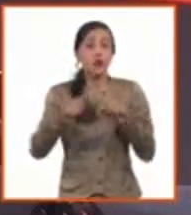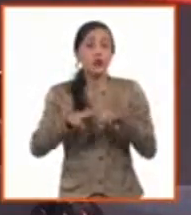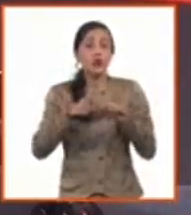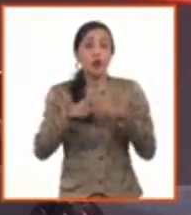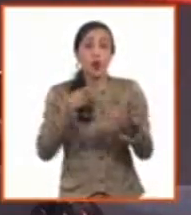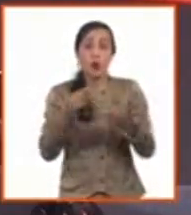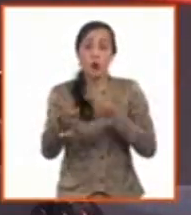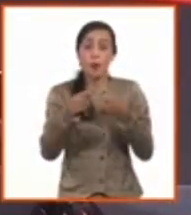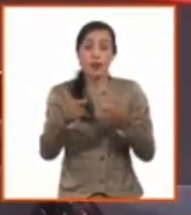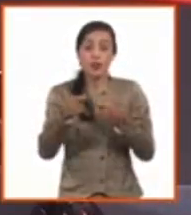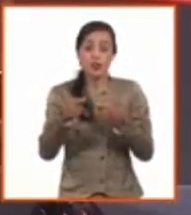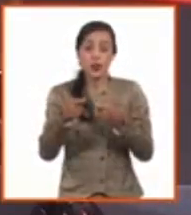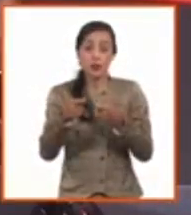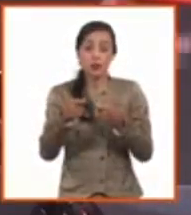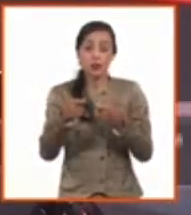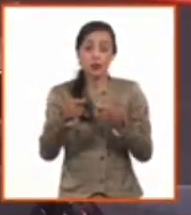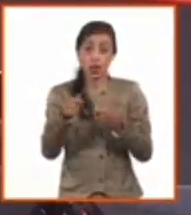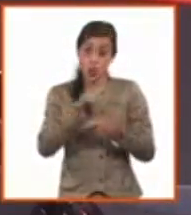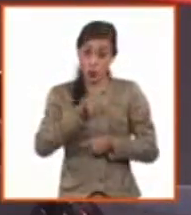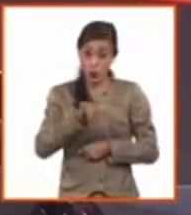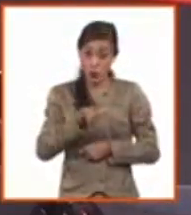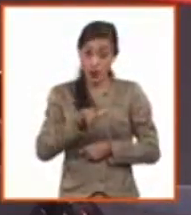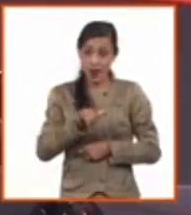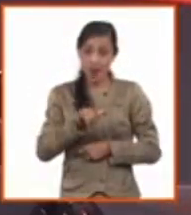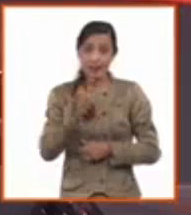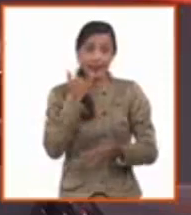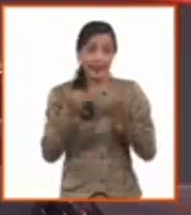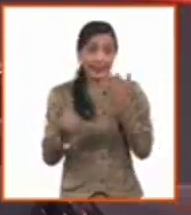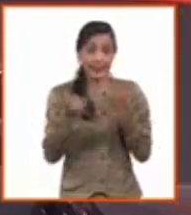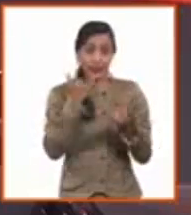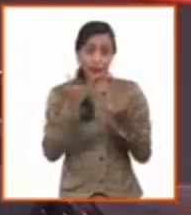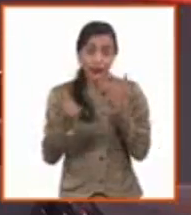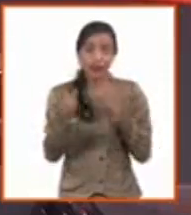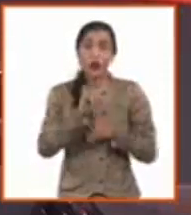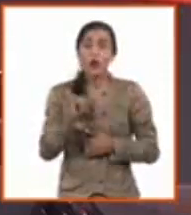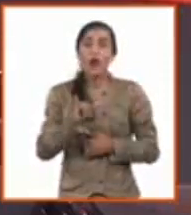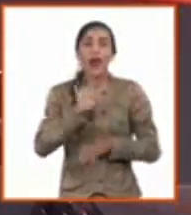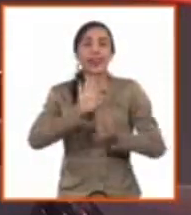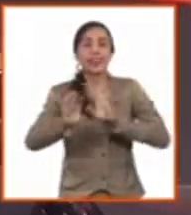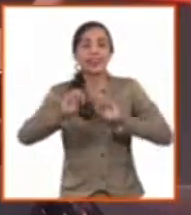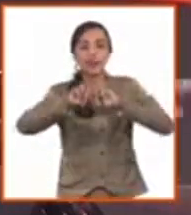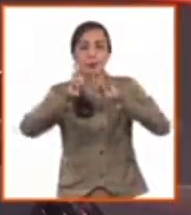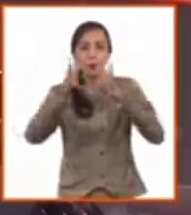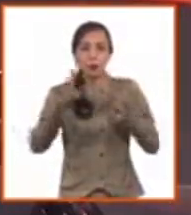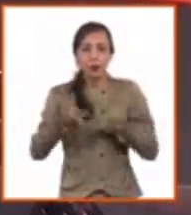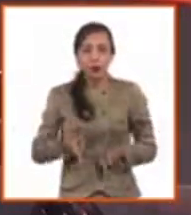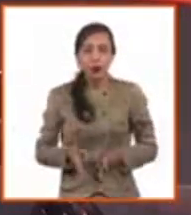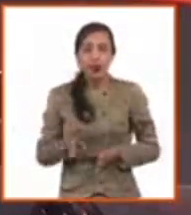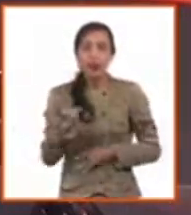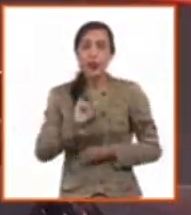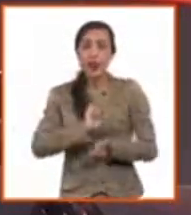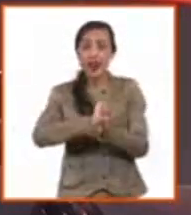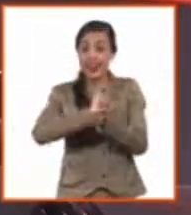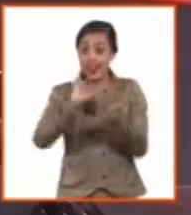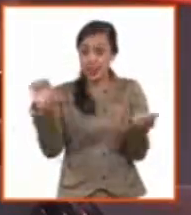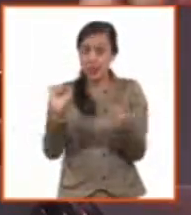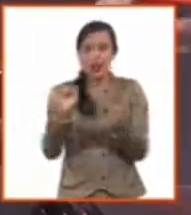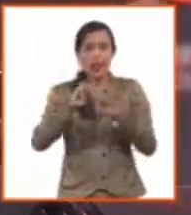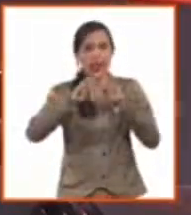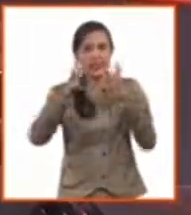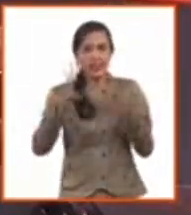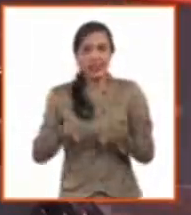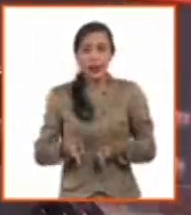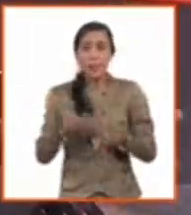soluciones de comercio electrónico que no solo han consistido en la personalización de tiendas virtuales que están digamos libres en